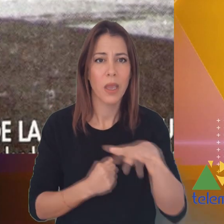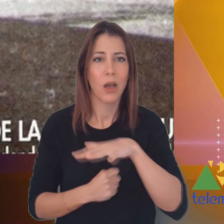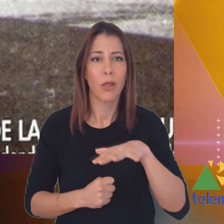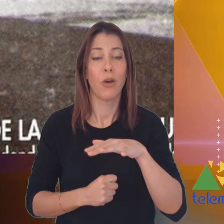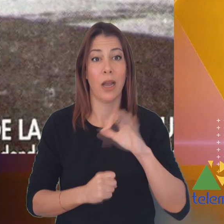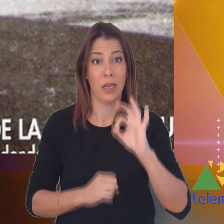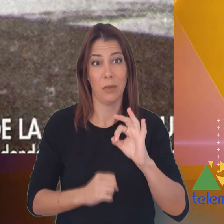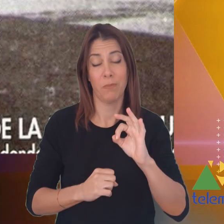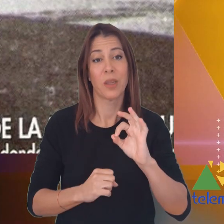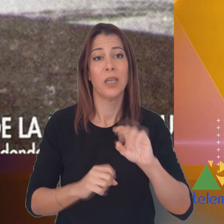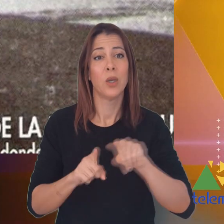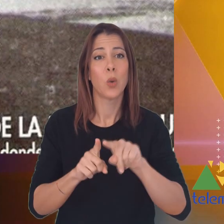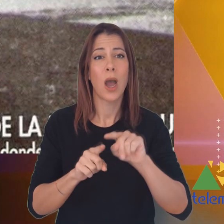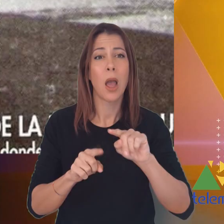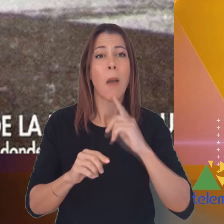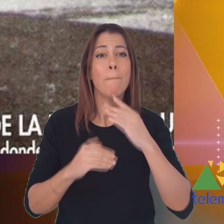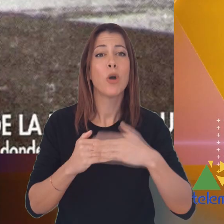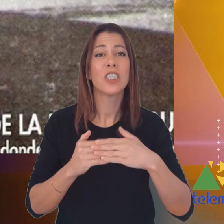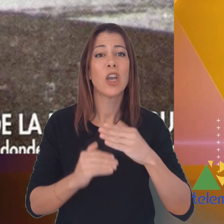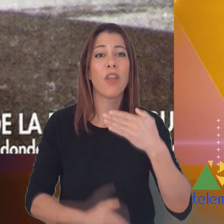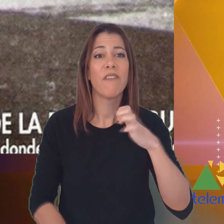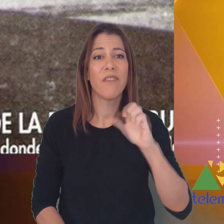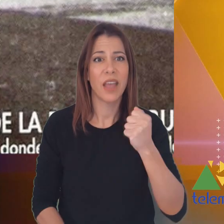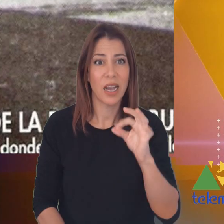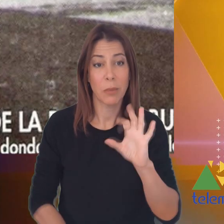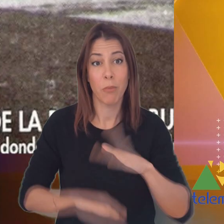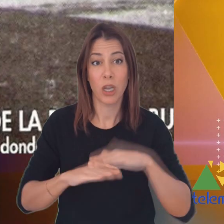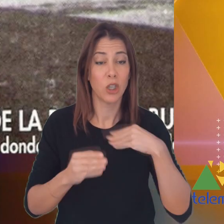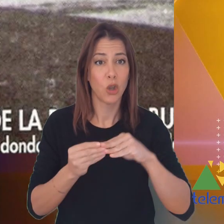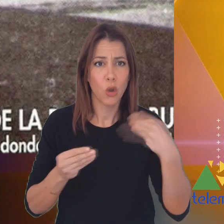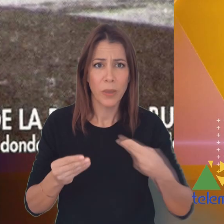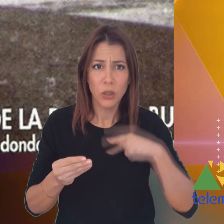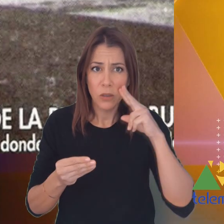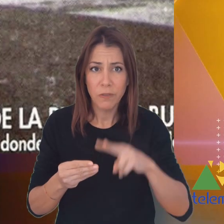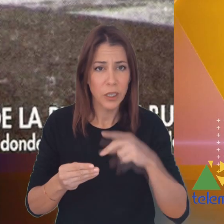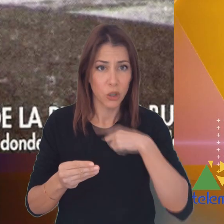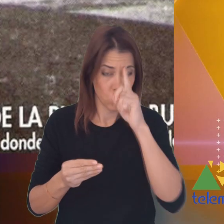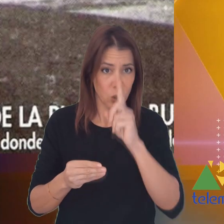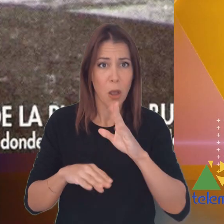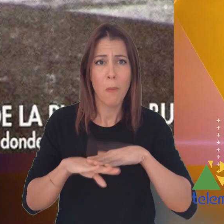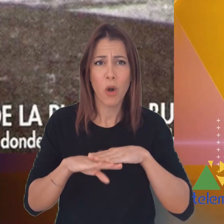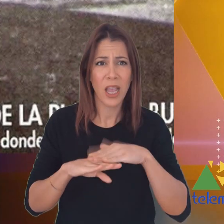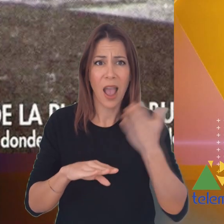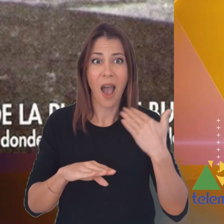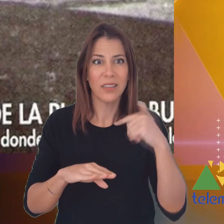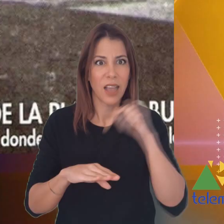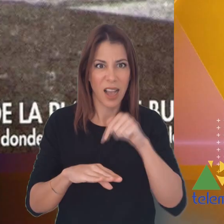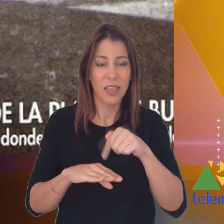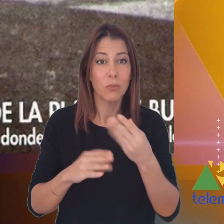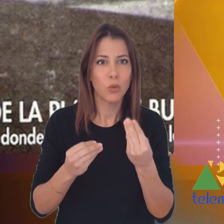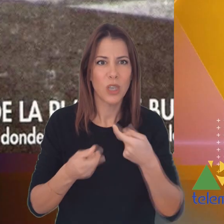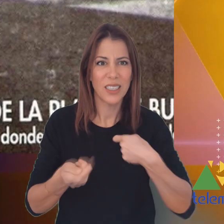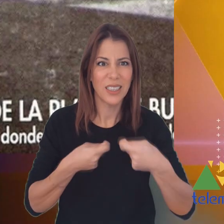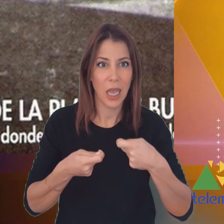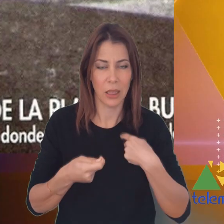del postigo de Bea, que yo no sé, que nunca me he explicado, cuando ves los documentos antiguos, el montón de tiendas que había ahí. Y yo no sé,